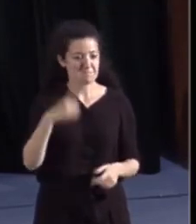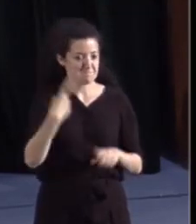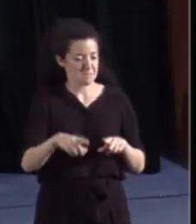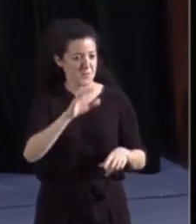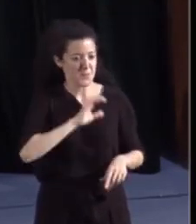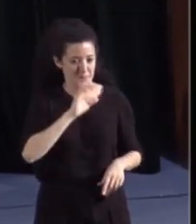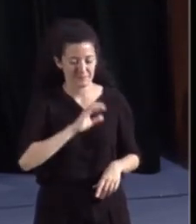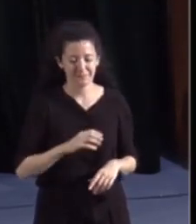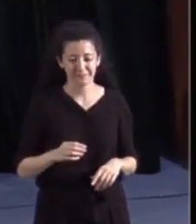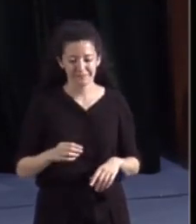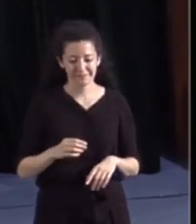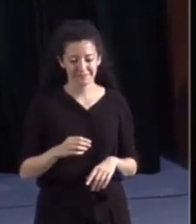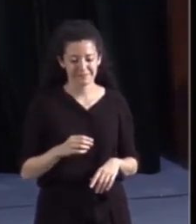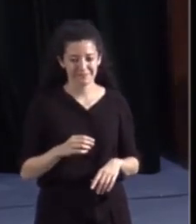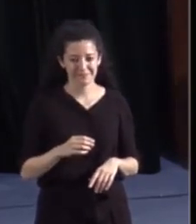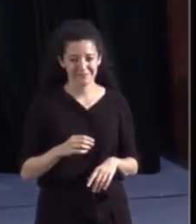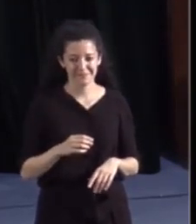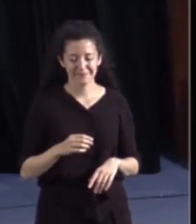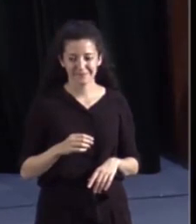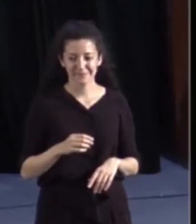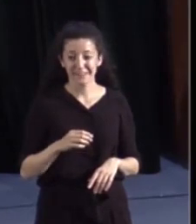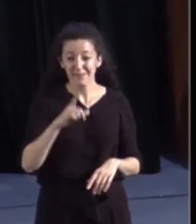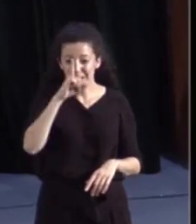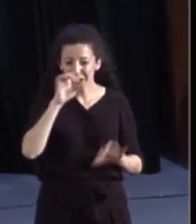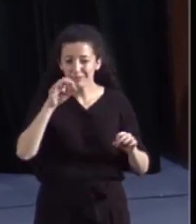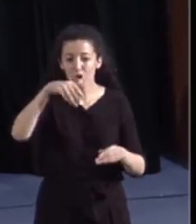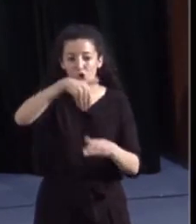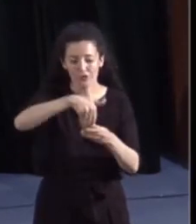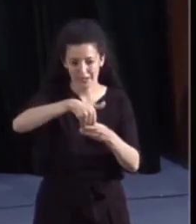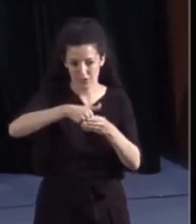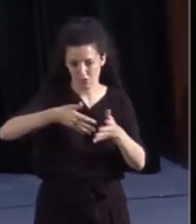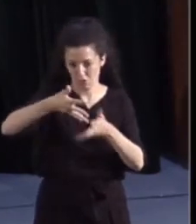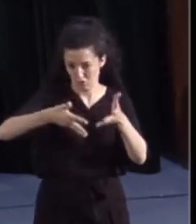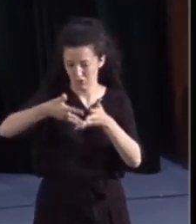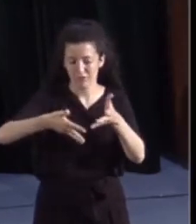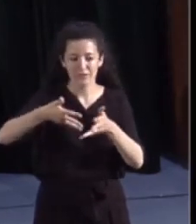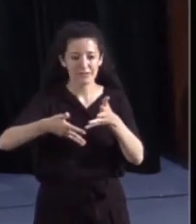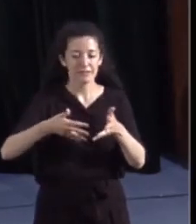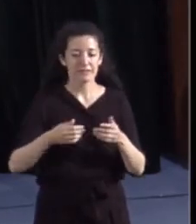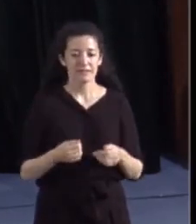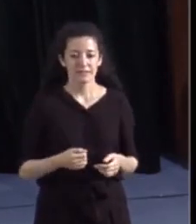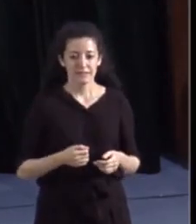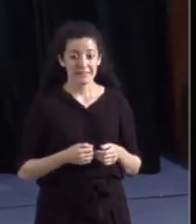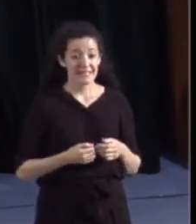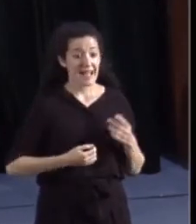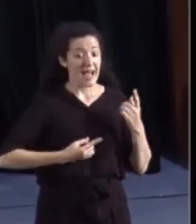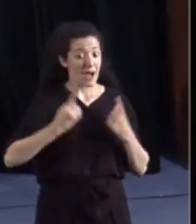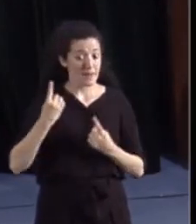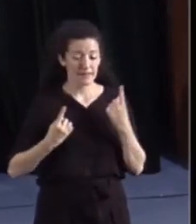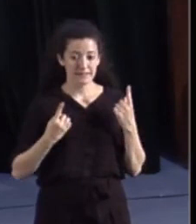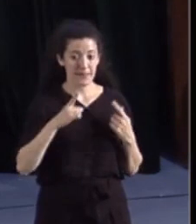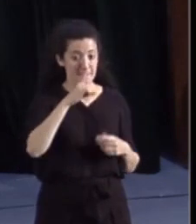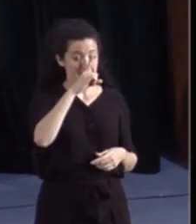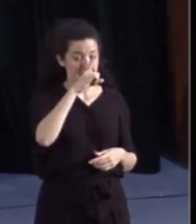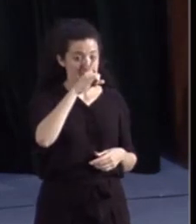memoria verbal, fijaros en este dato, sí que tenemos que hay algún caso en donde la memoria visual es mejor que la